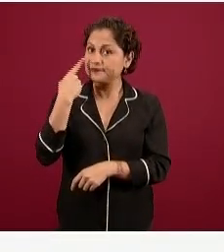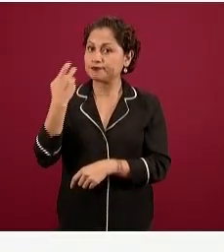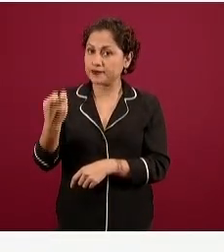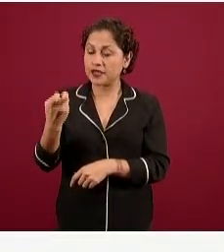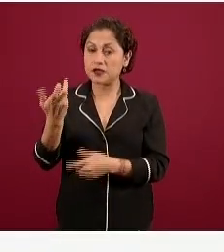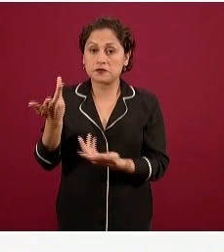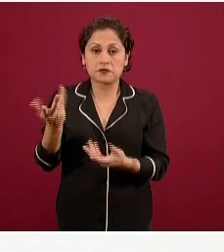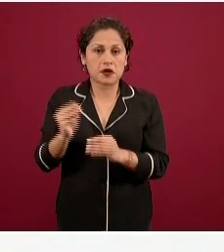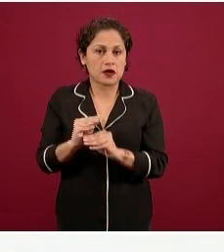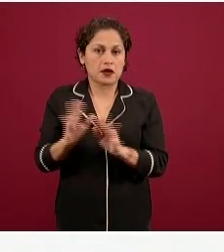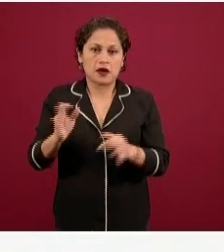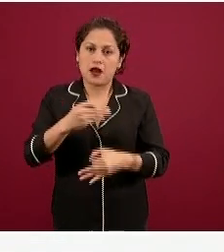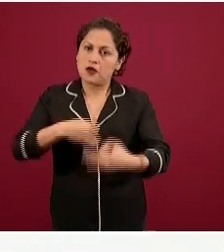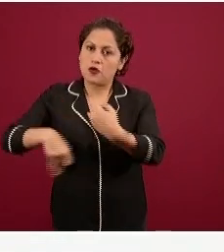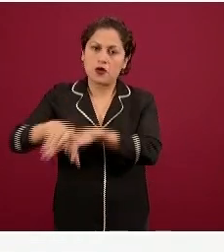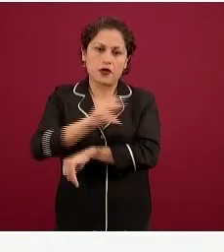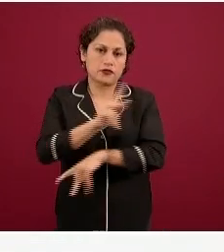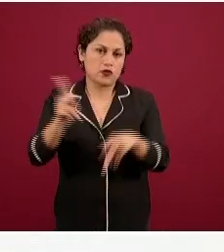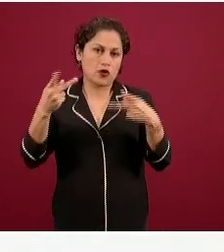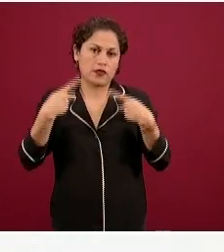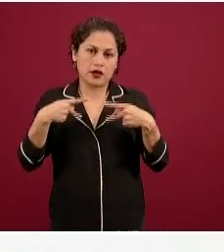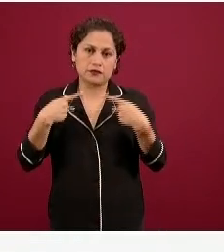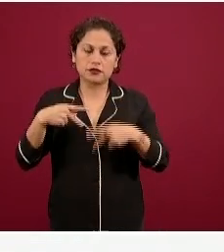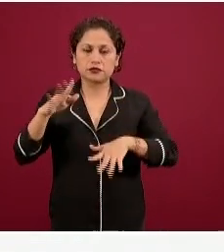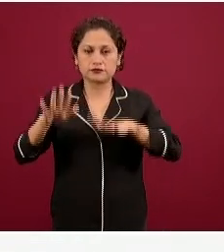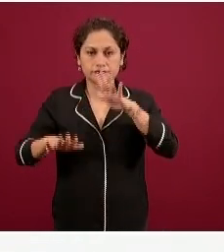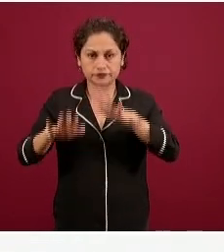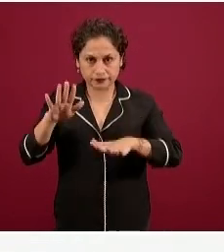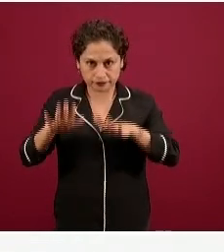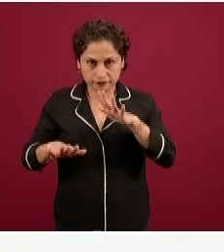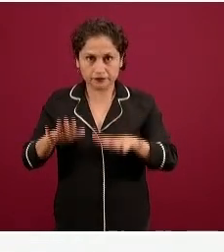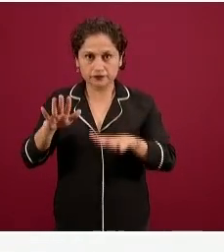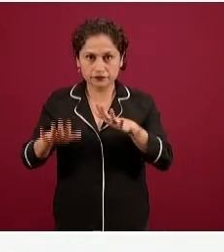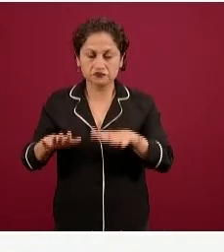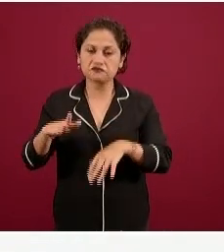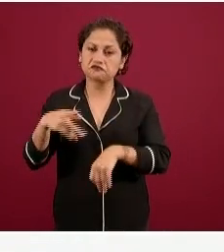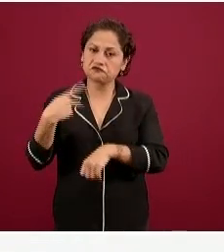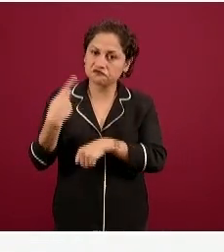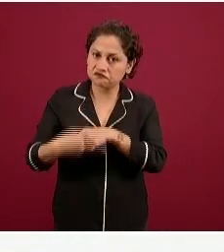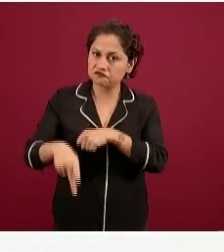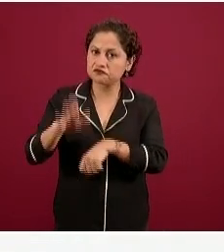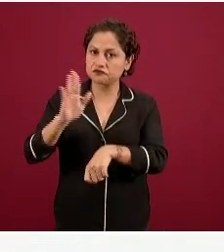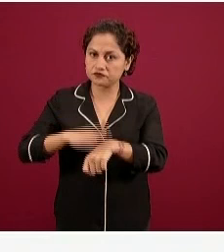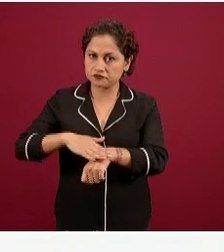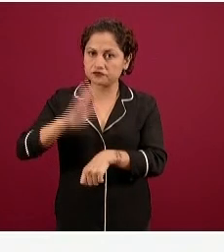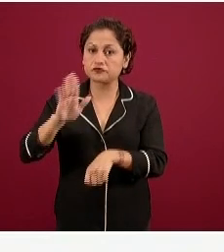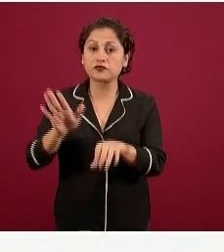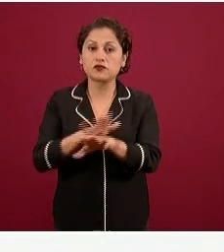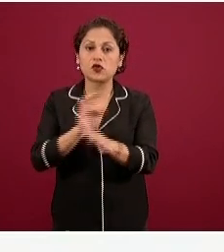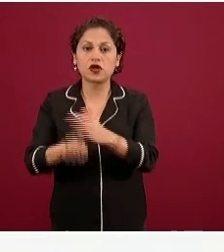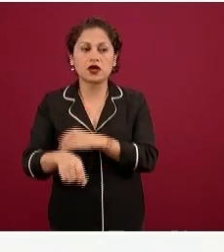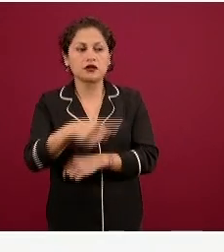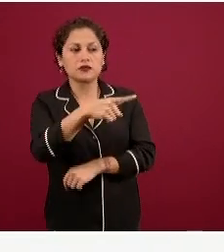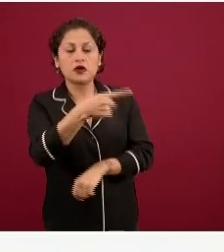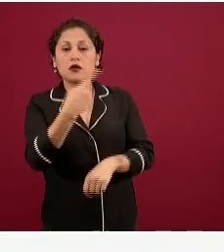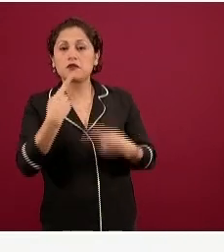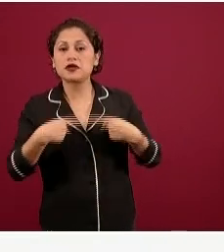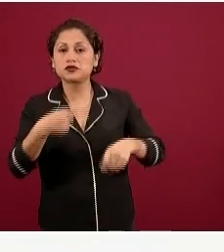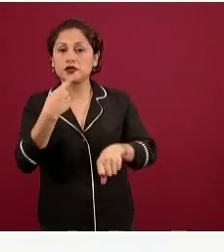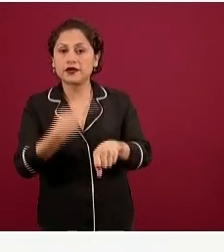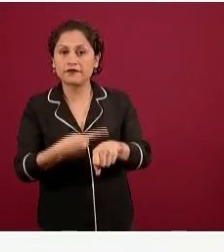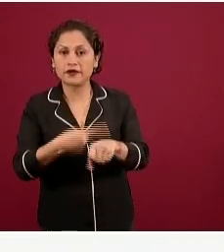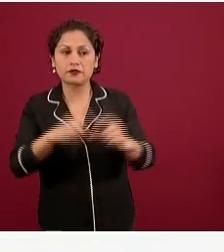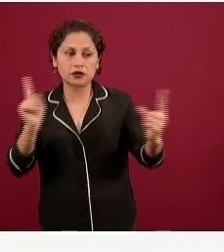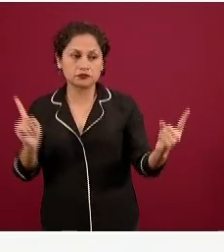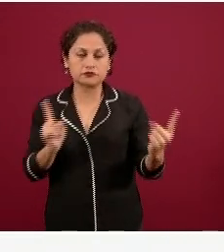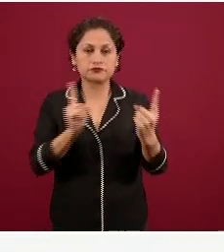todos tenemos en un momento determinado al exponernos a un caso confirmado o a otra persona que tiene la enfermedad. Es el riesgo